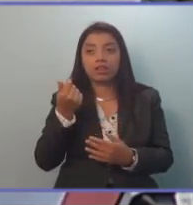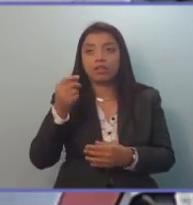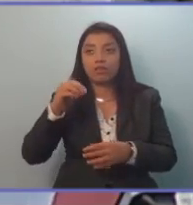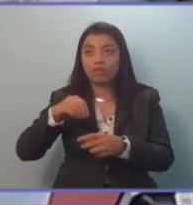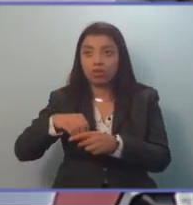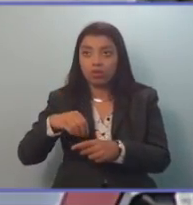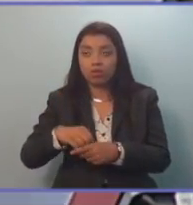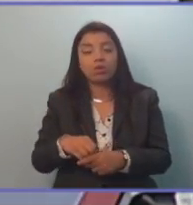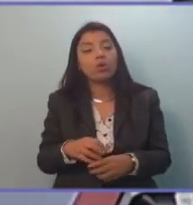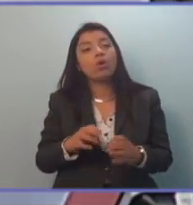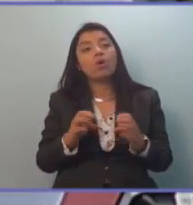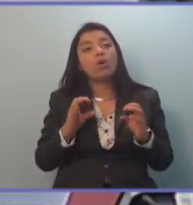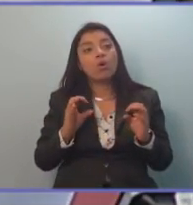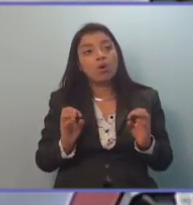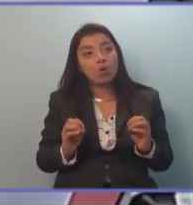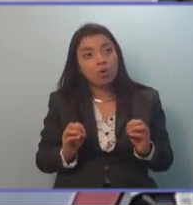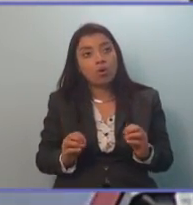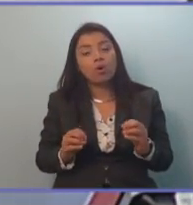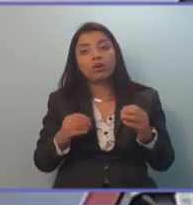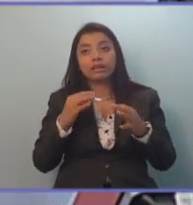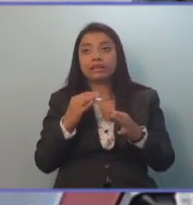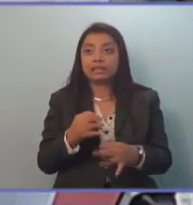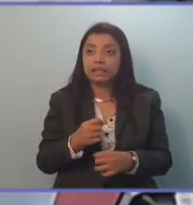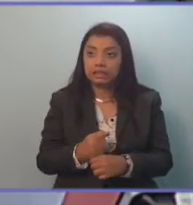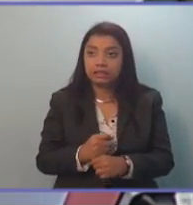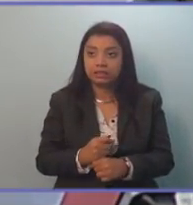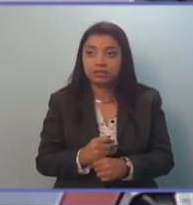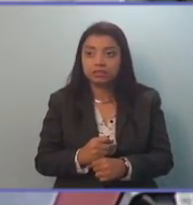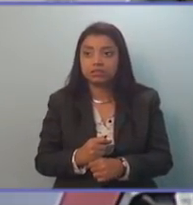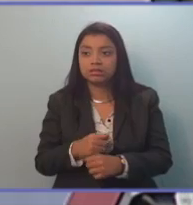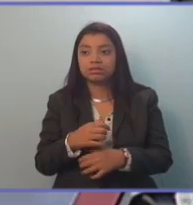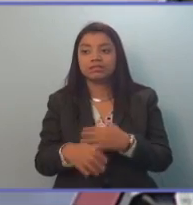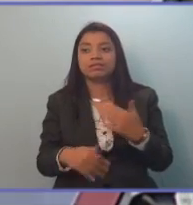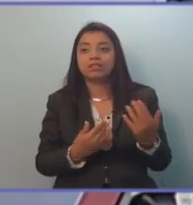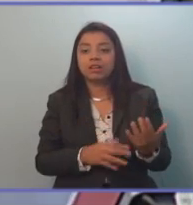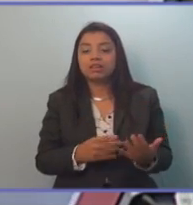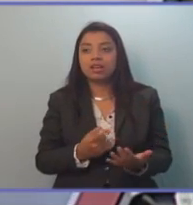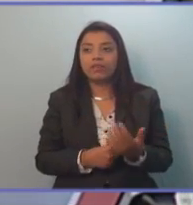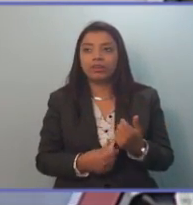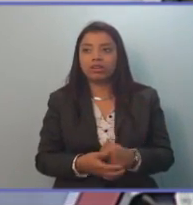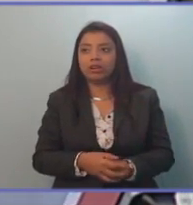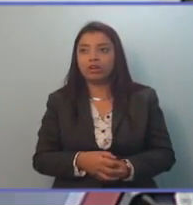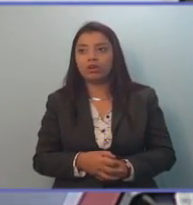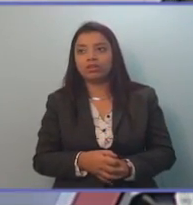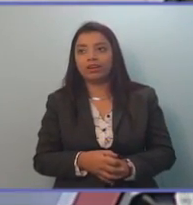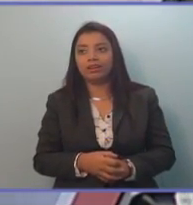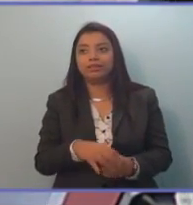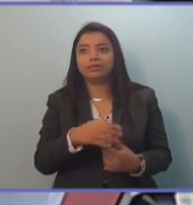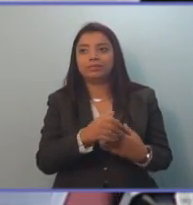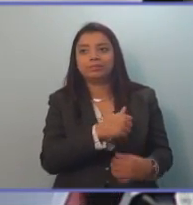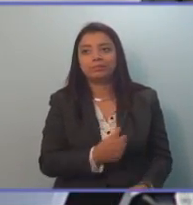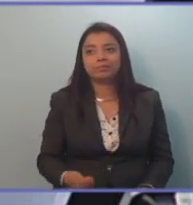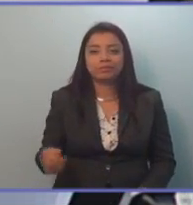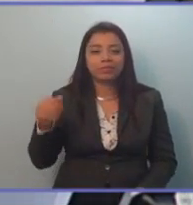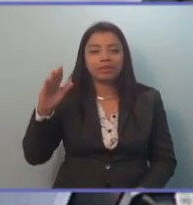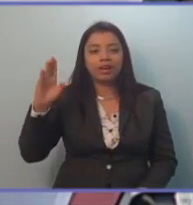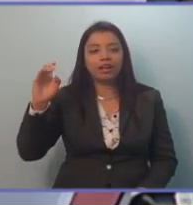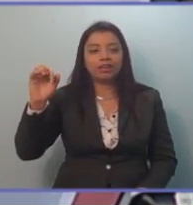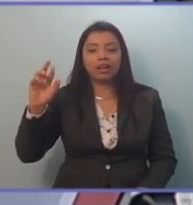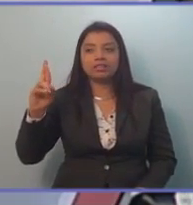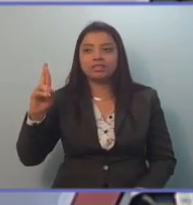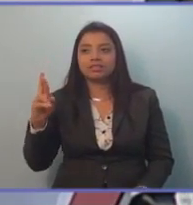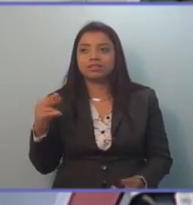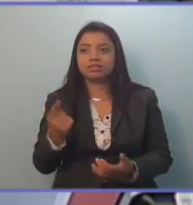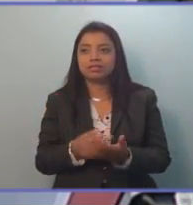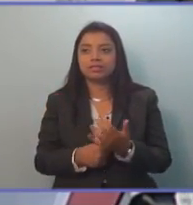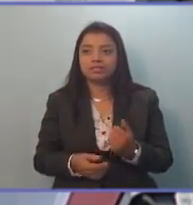o dé en garantía los activos del fondo. El Comité de Normas del Banco Central de Reserva de El Salvador